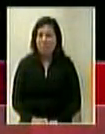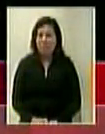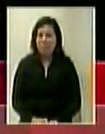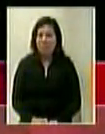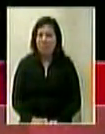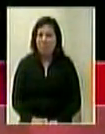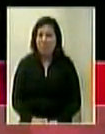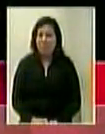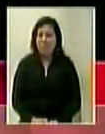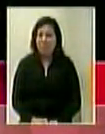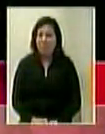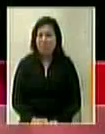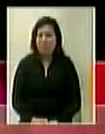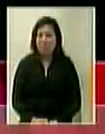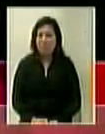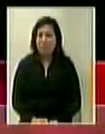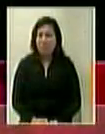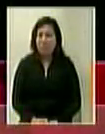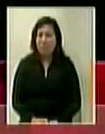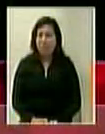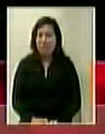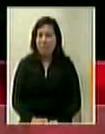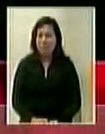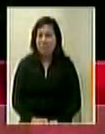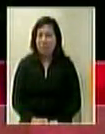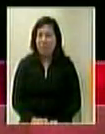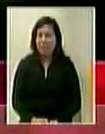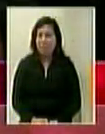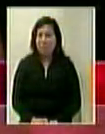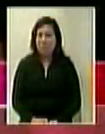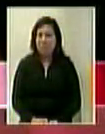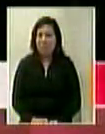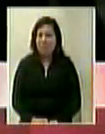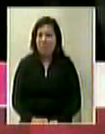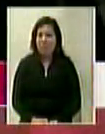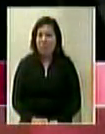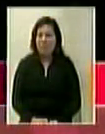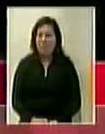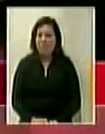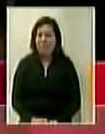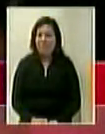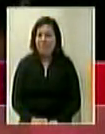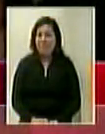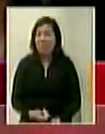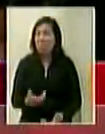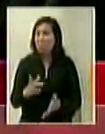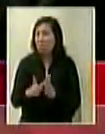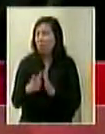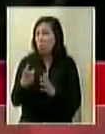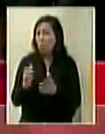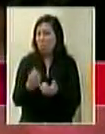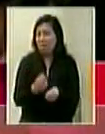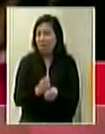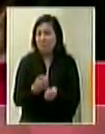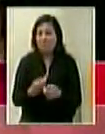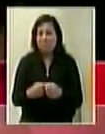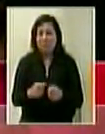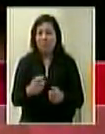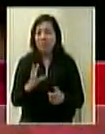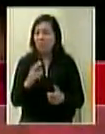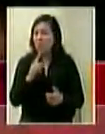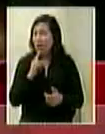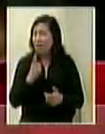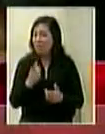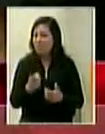mismos empleados me van a traer los celulares a $120 o a $150, de acuerdo al carácter del celular. Por eso yo sí creo que no